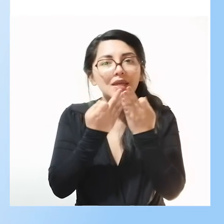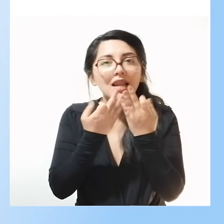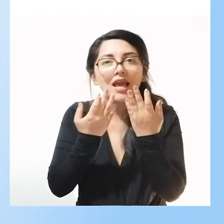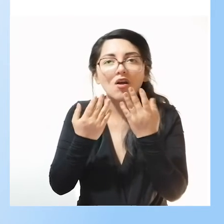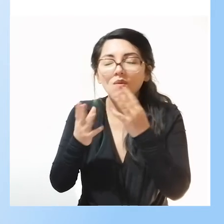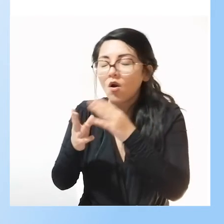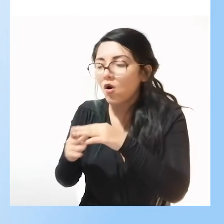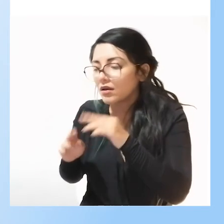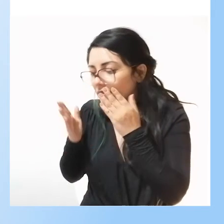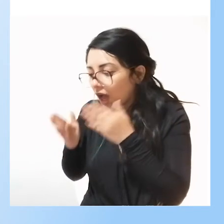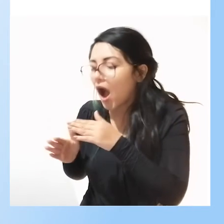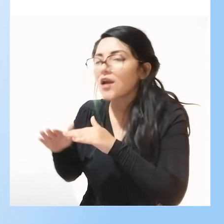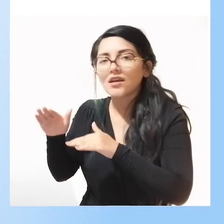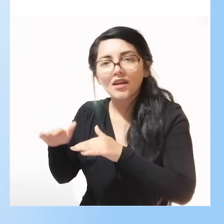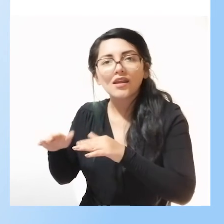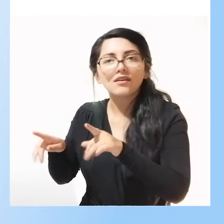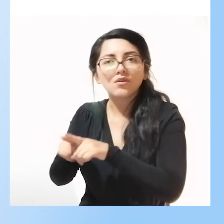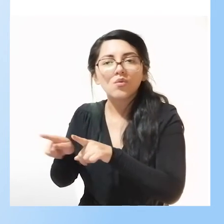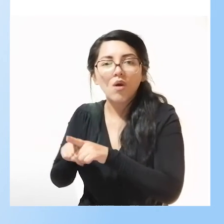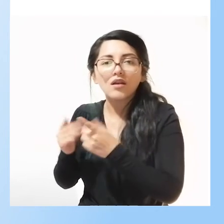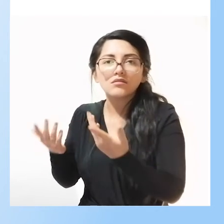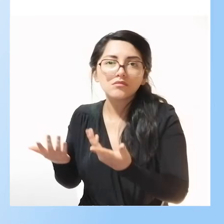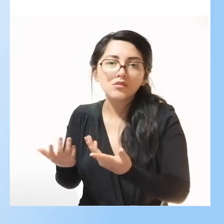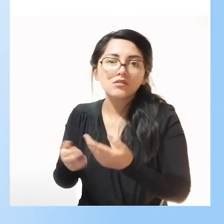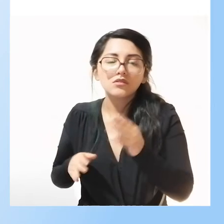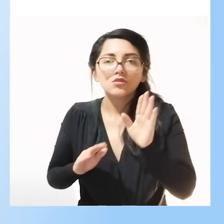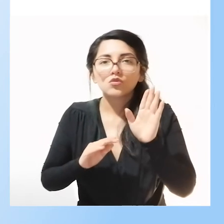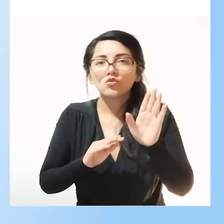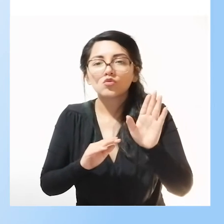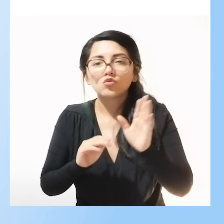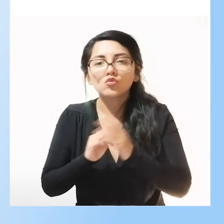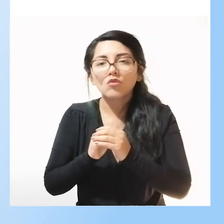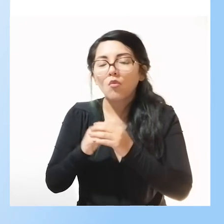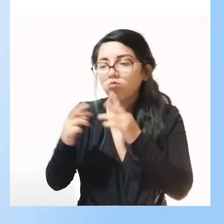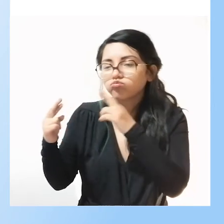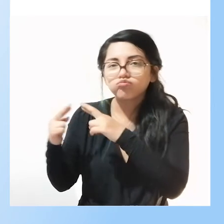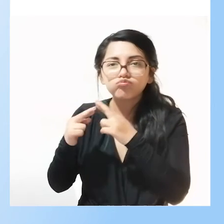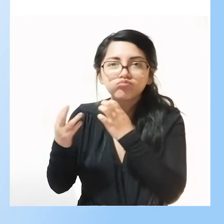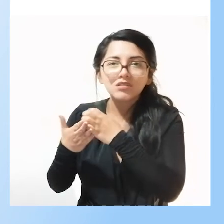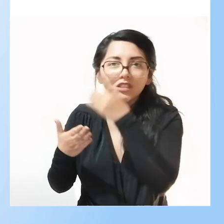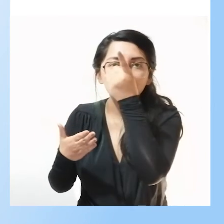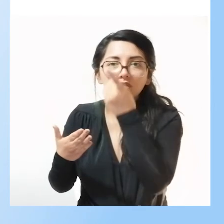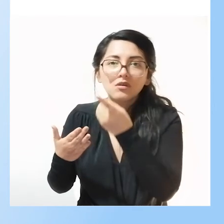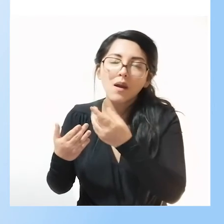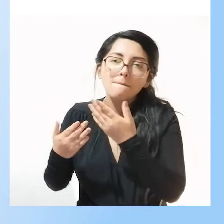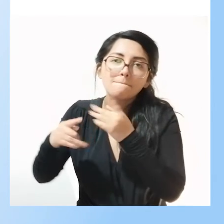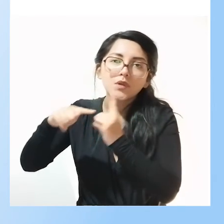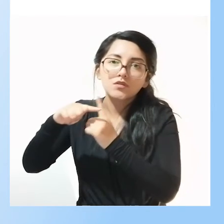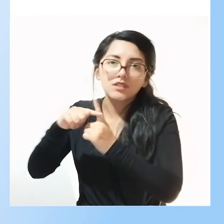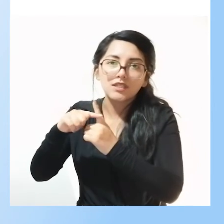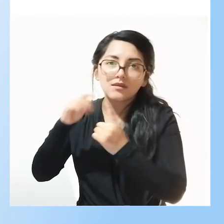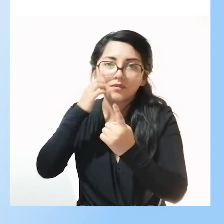niño, también aplicará pues, sus relaciones educativas de forma adecuada, sin